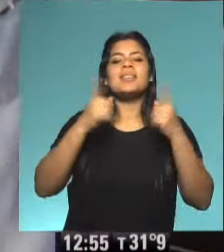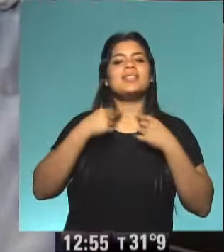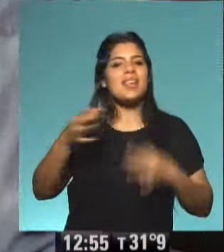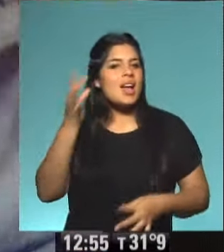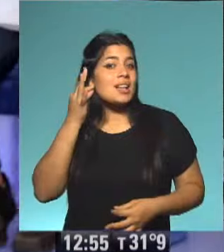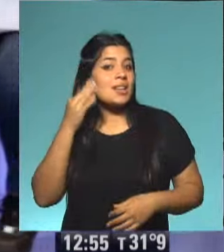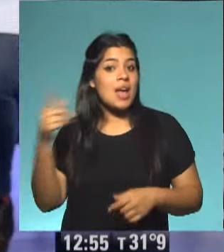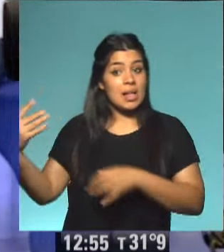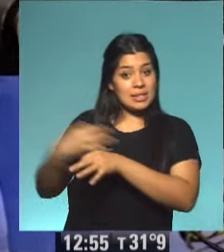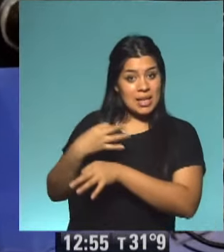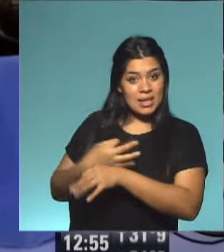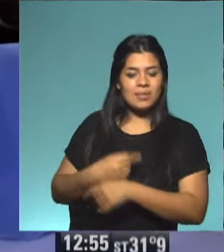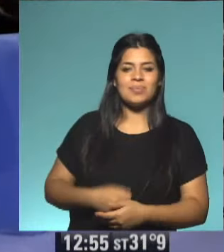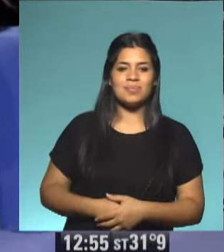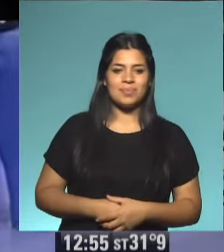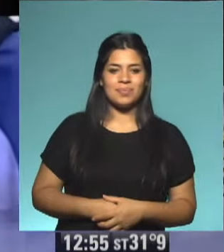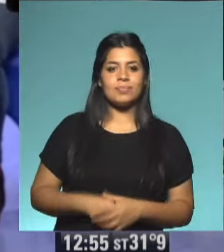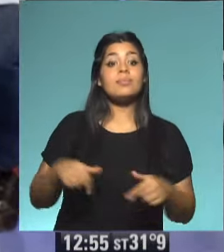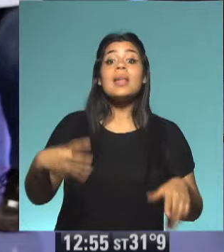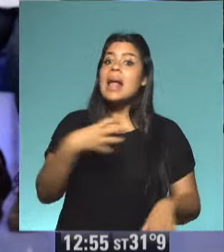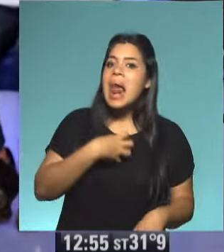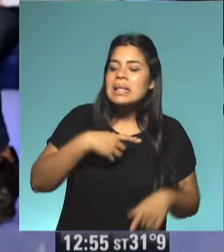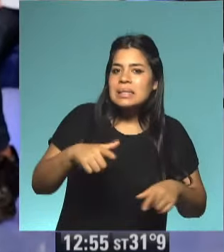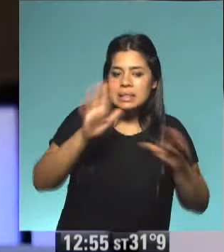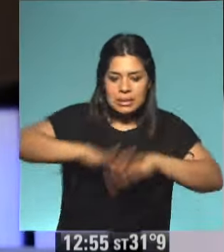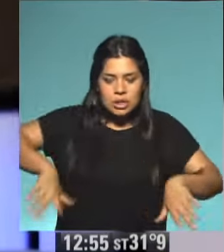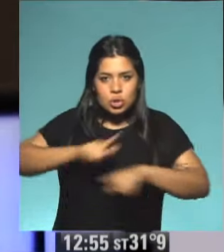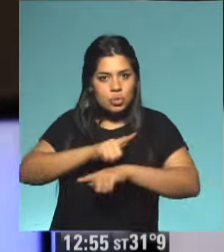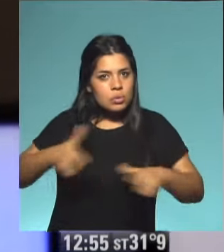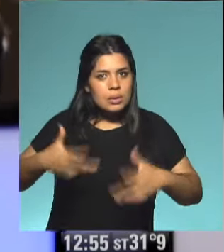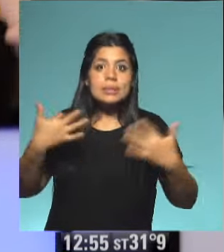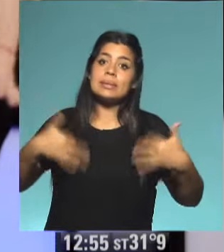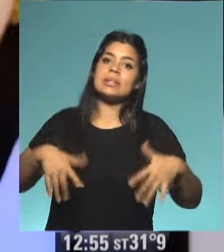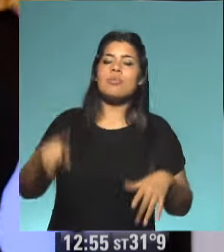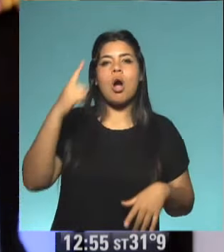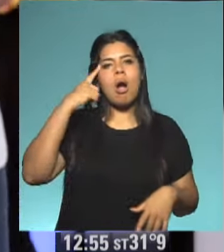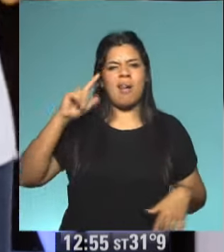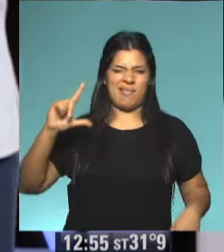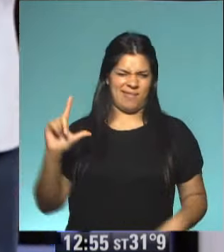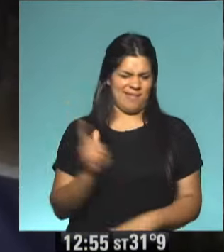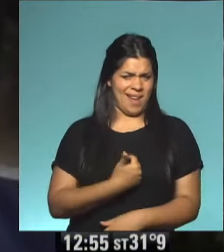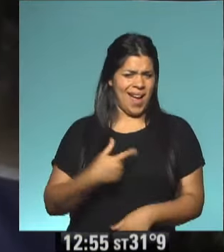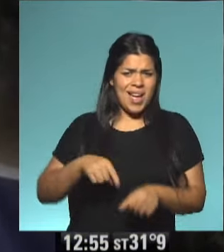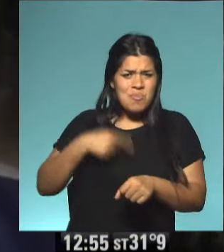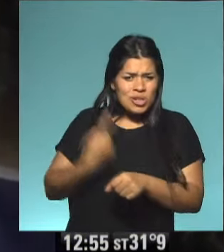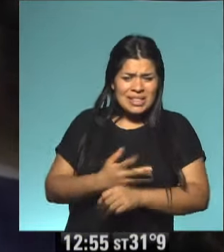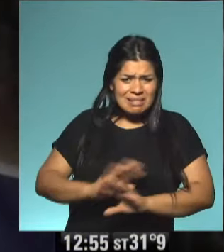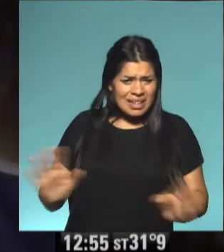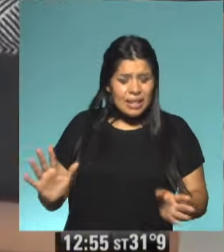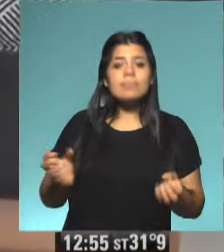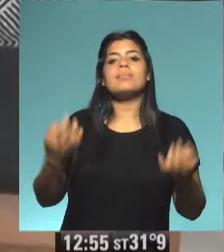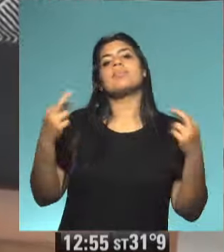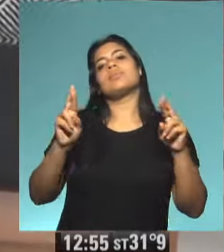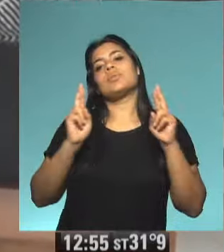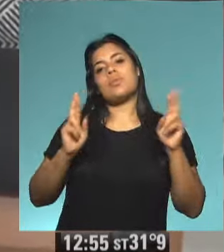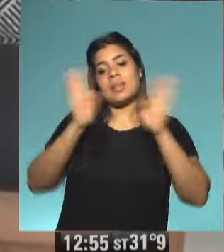nos guía. Hacer una clase sin los chicos y las chicas parecía algo imposible. Por suerte estaban del otro